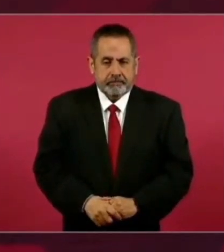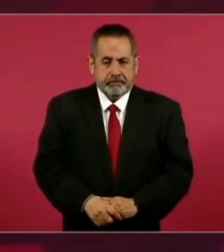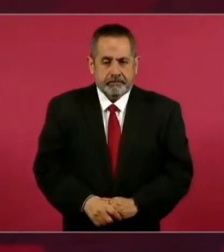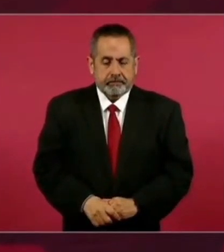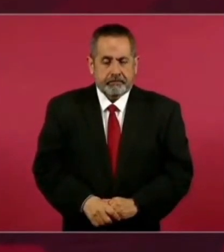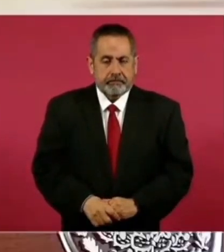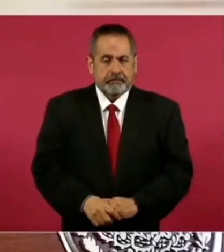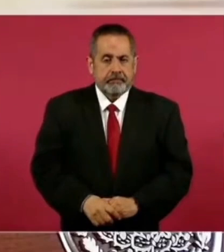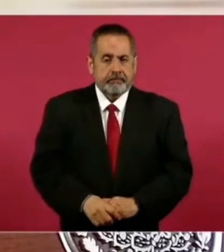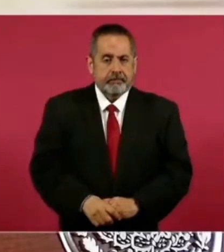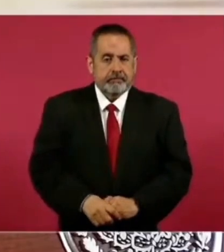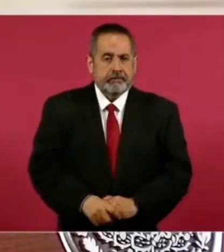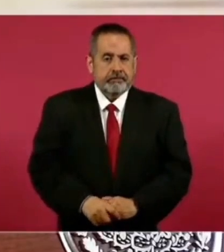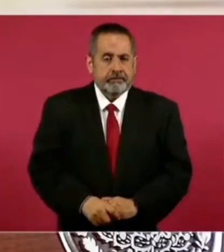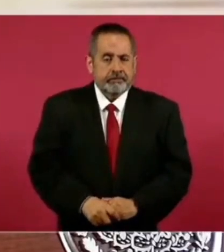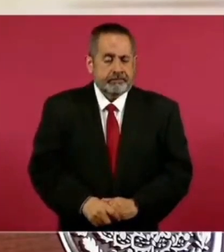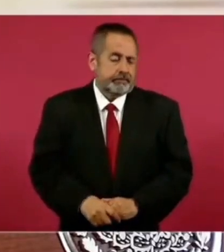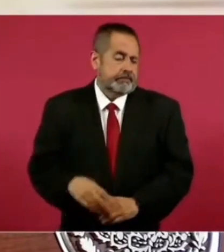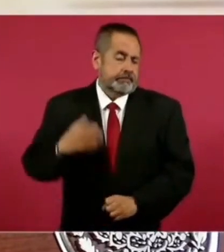Antes en México,